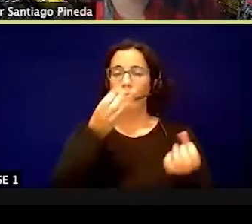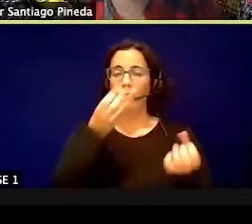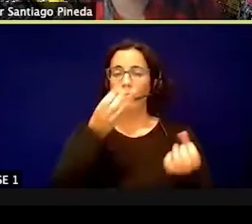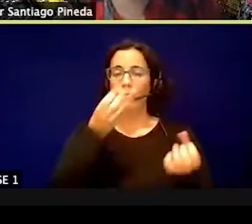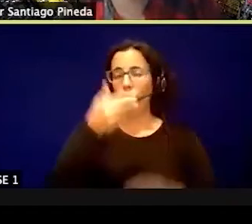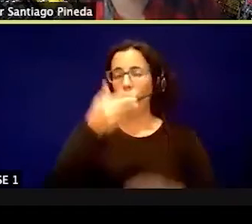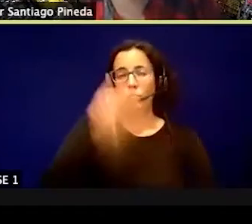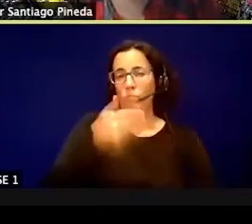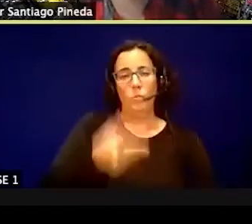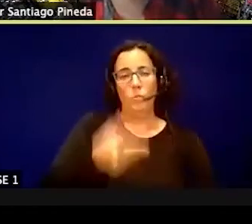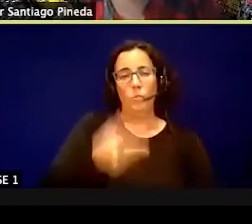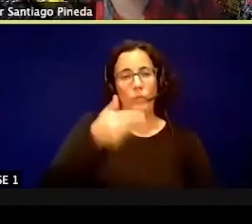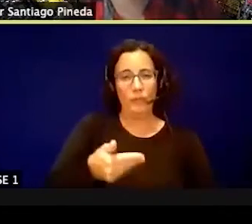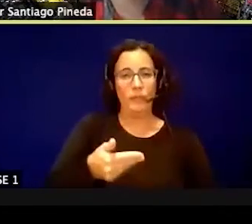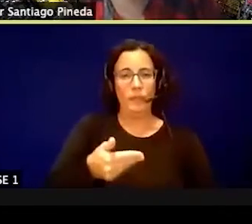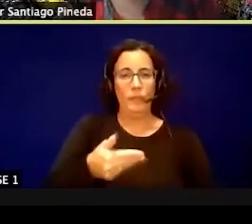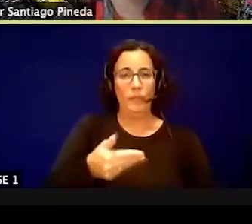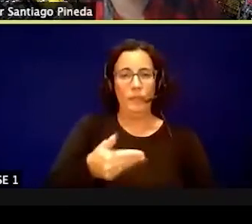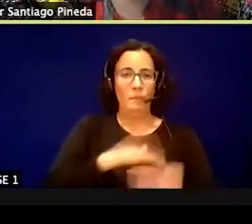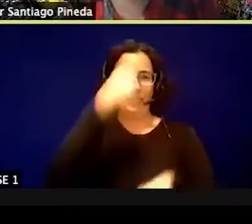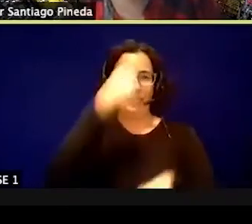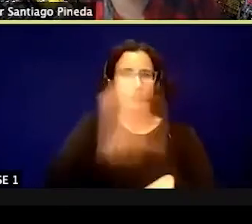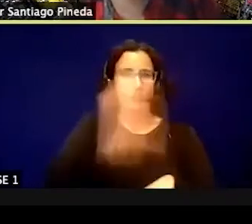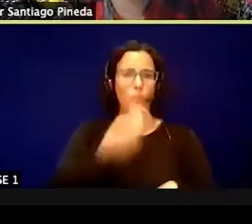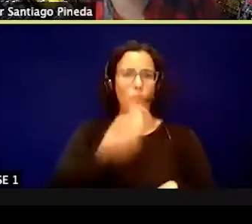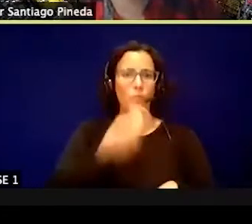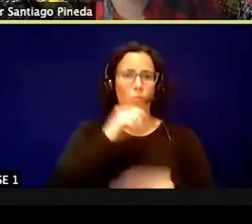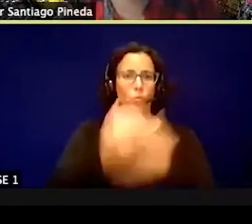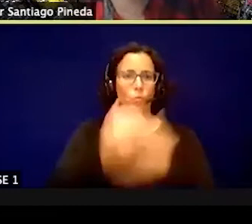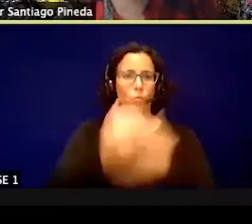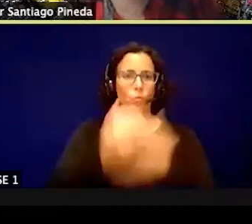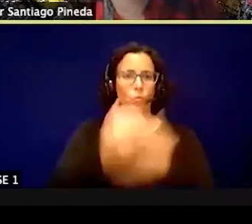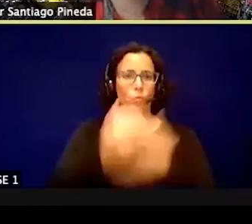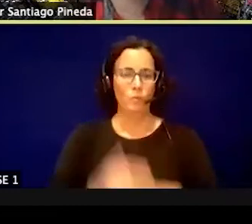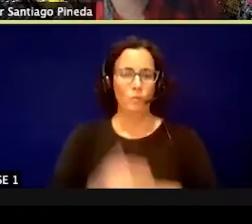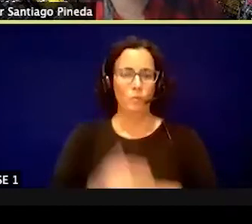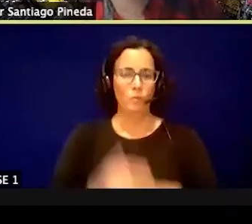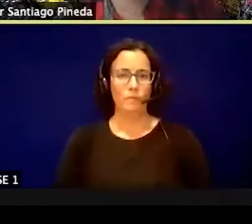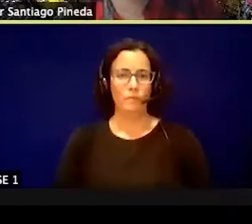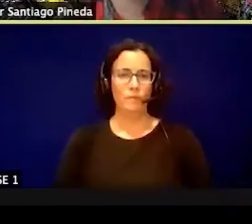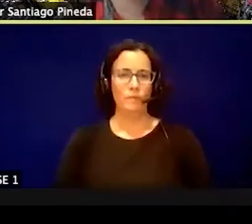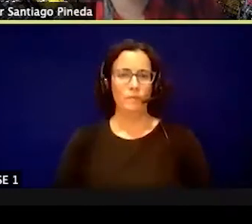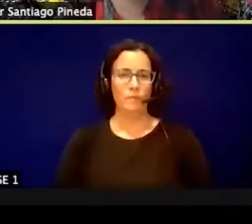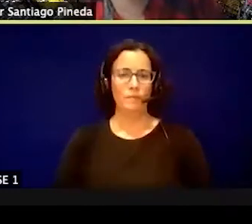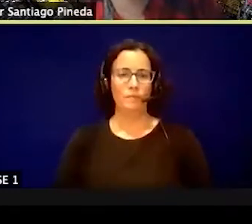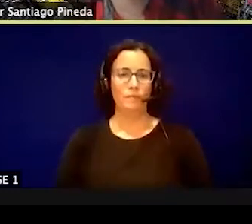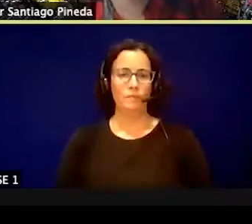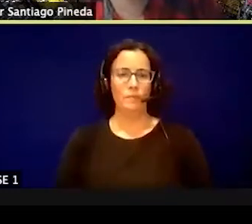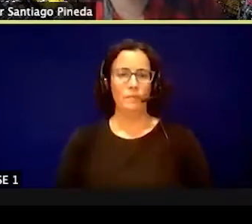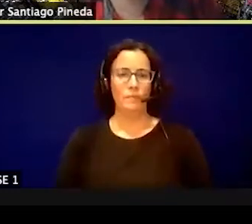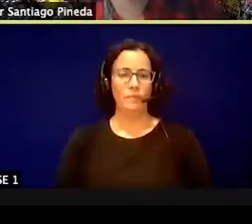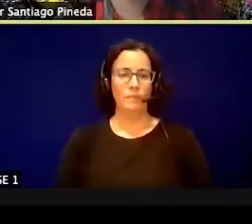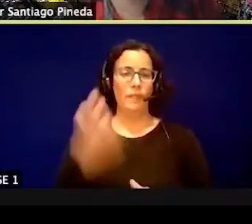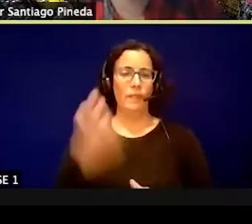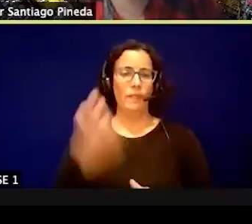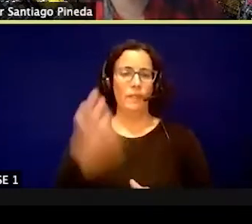it for. So basically, data can actually help us better understand what the real needs of different communities within a